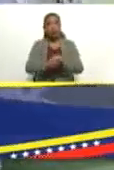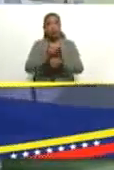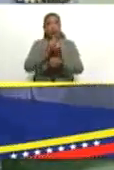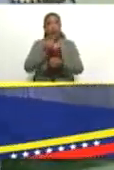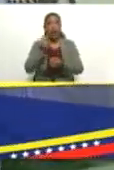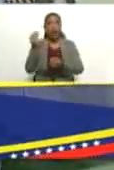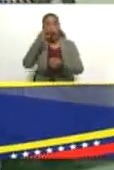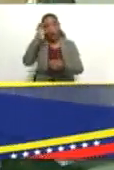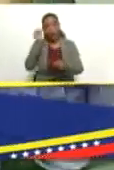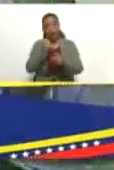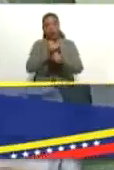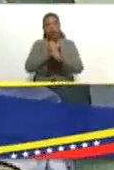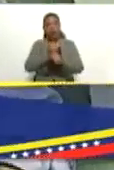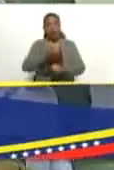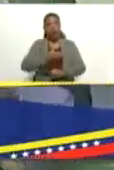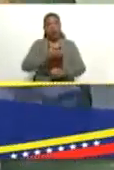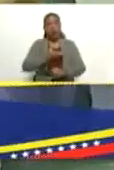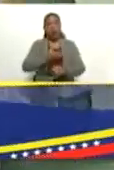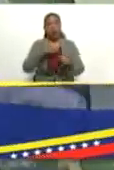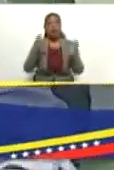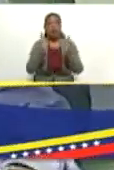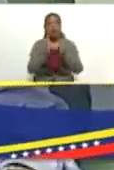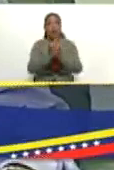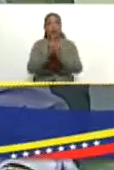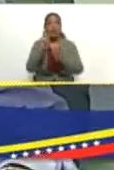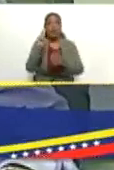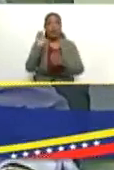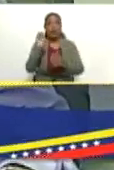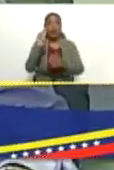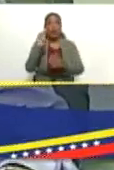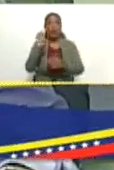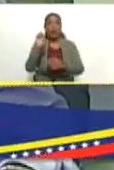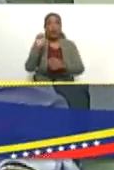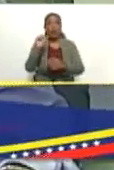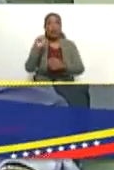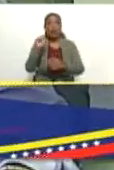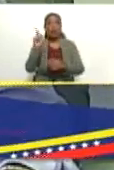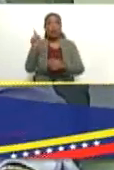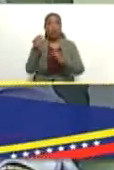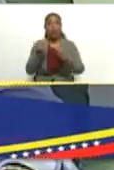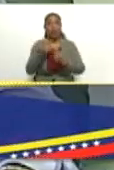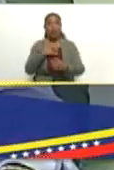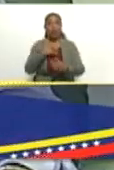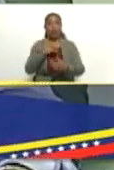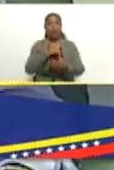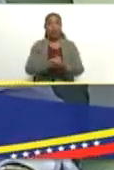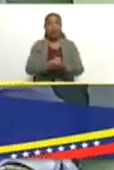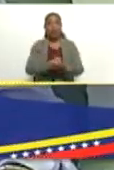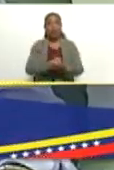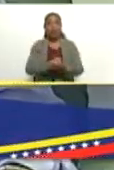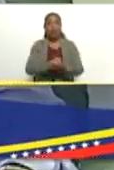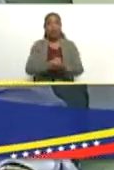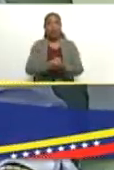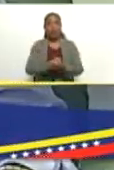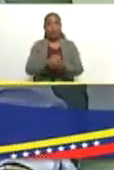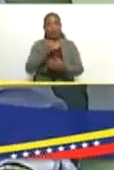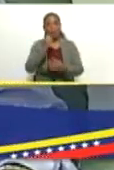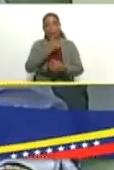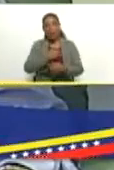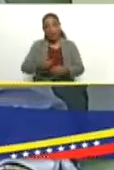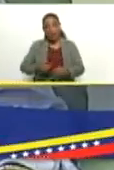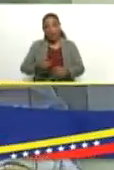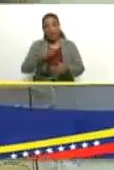trabaja, el alcalde de Santa Teresa. ¿Qué me dice el alcalde? ¿Cómo te sientes? Bueno, presidente, primero que nada darle la bienvenida